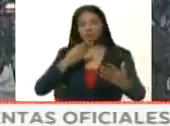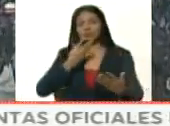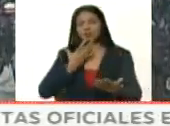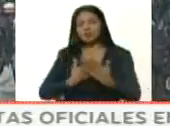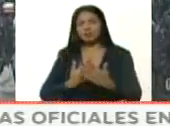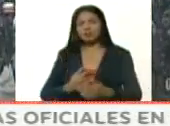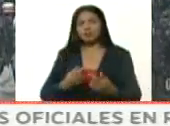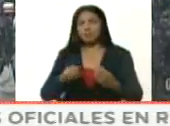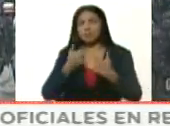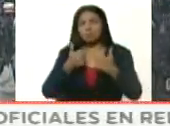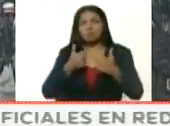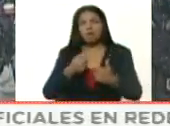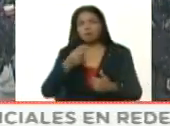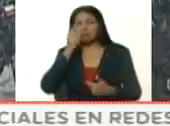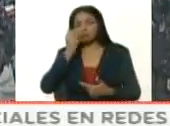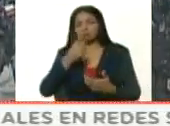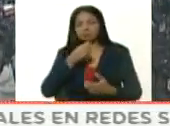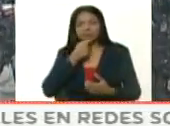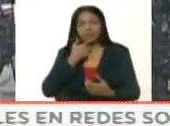bien, muchachos.